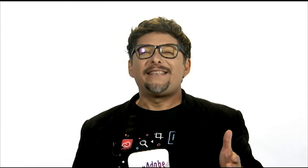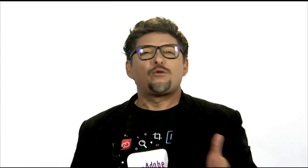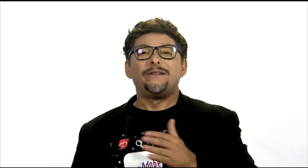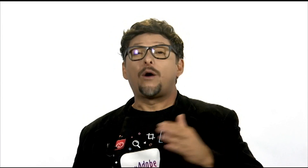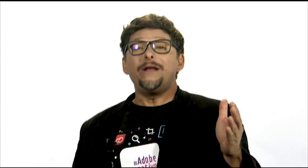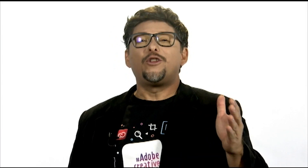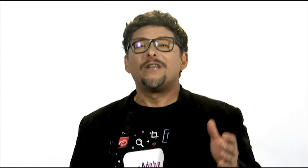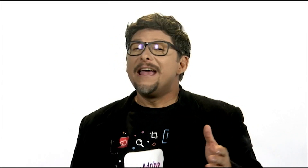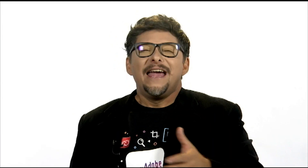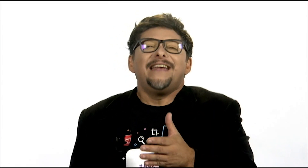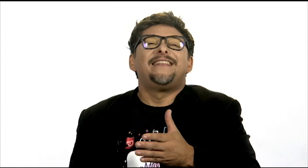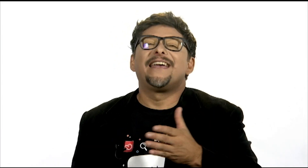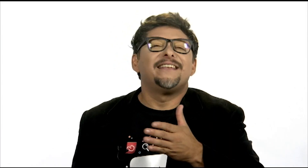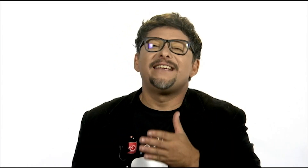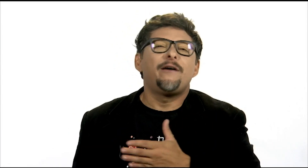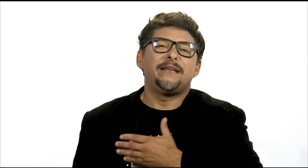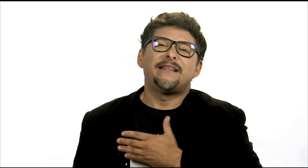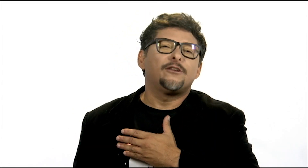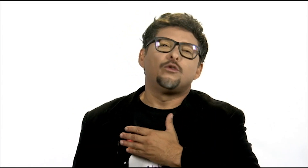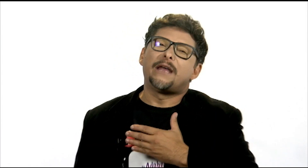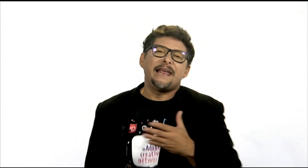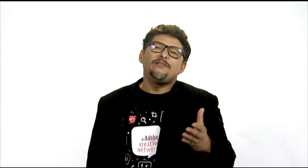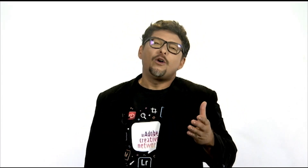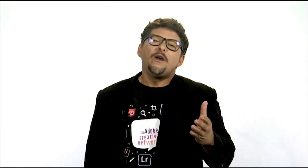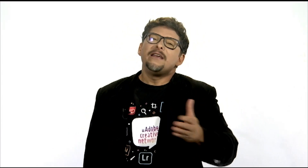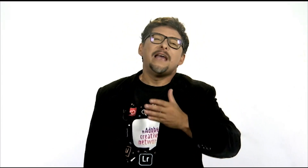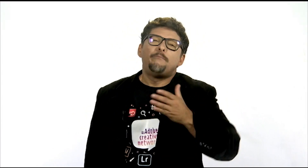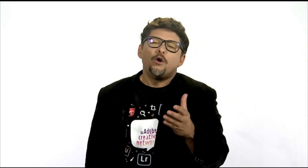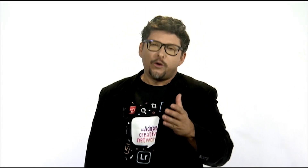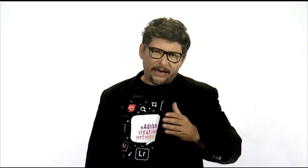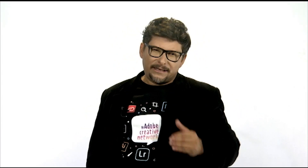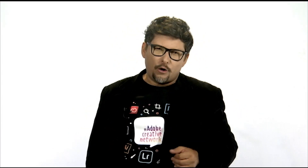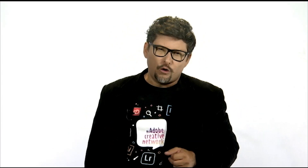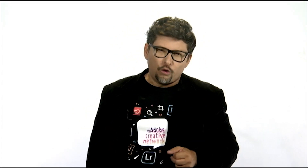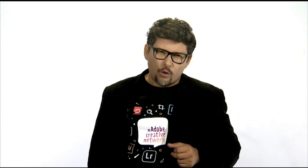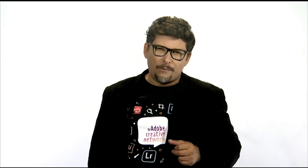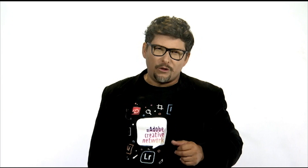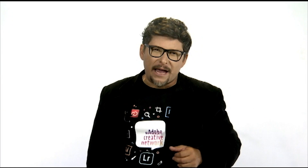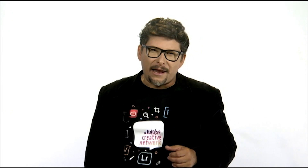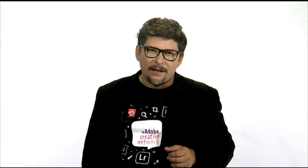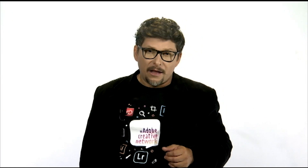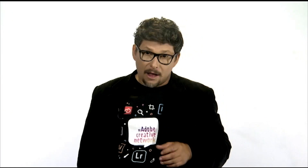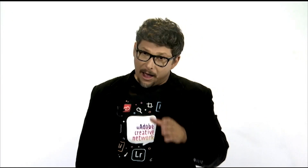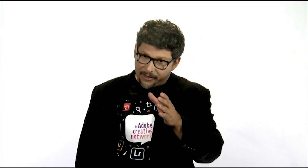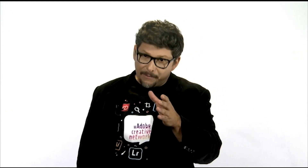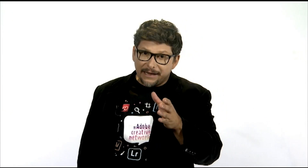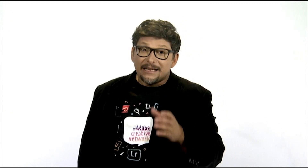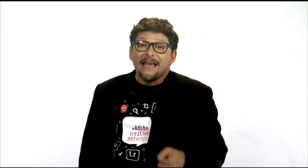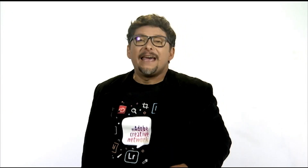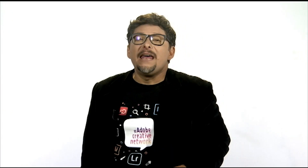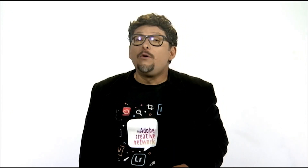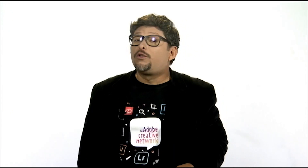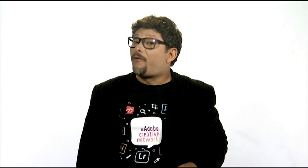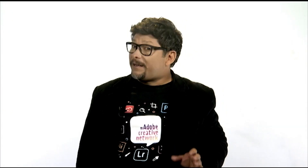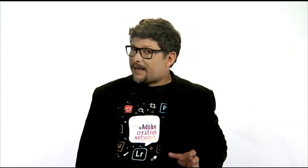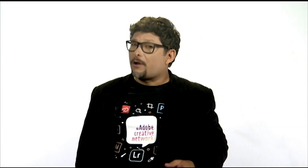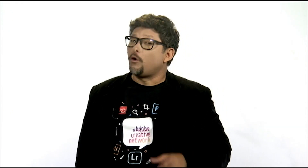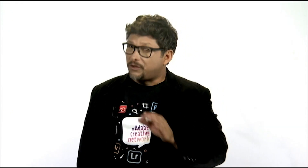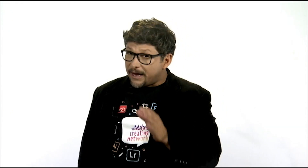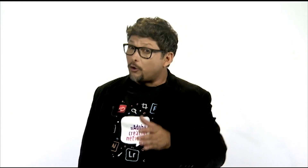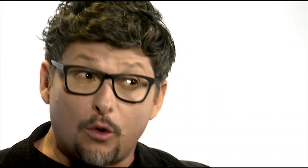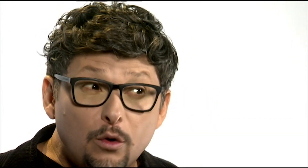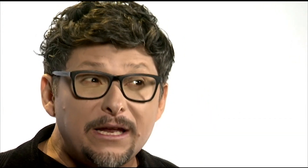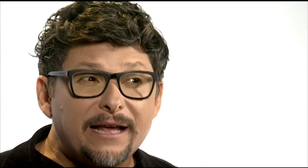bailarines, humoristas, cuentacuentos, gente que desea brindar su talento y apoyo en esta coyuntura mundial. Además, queremos